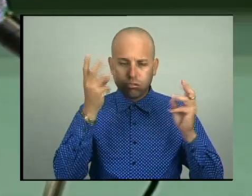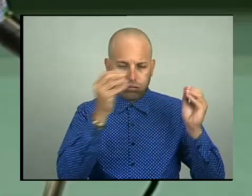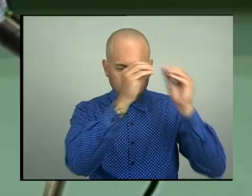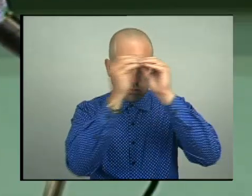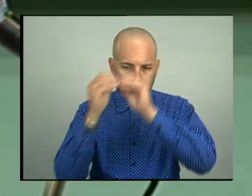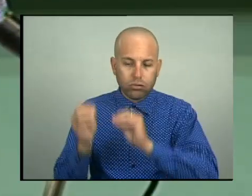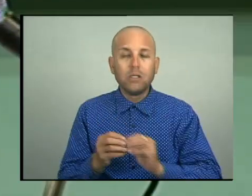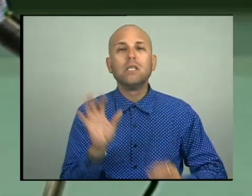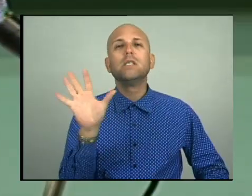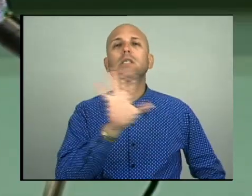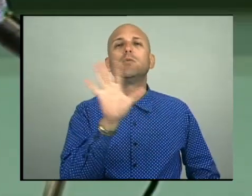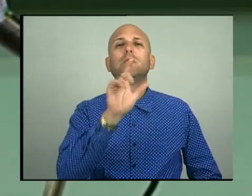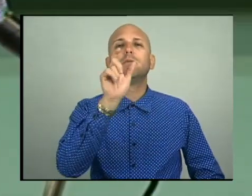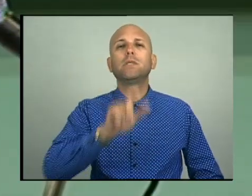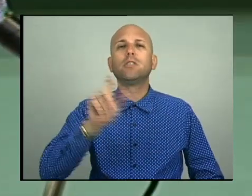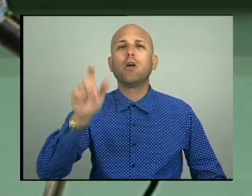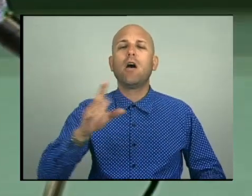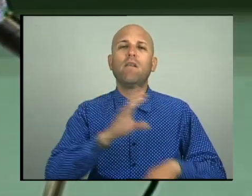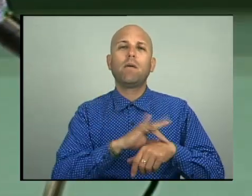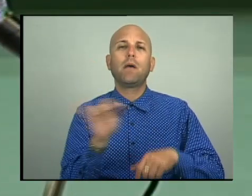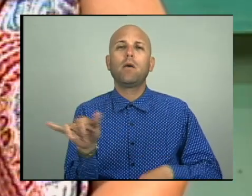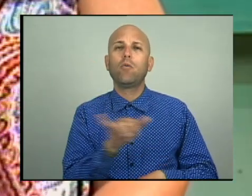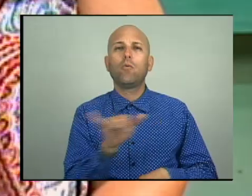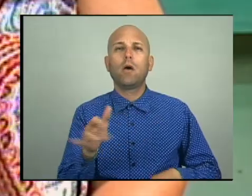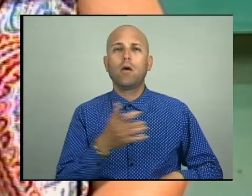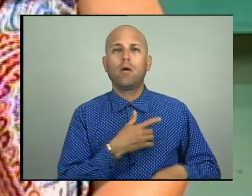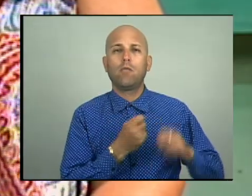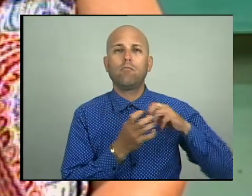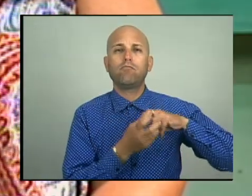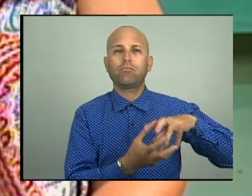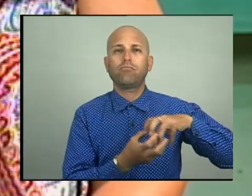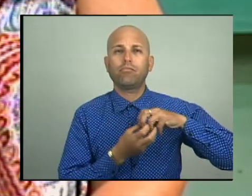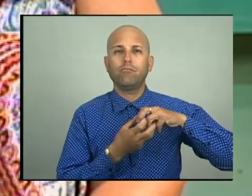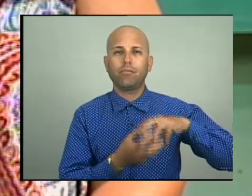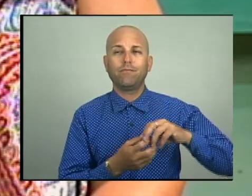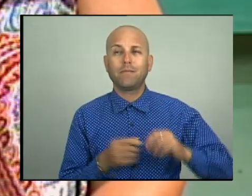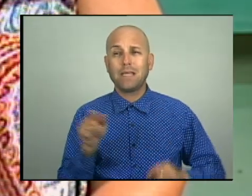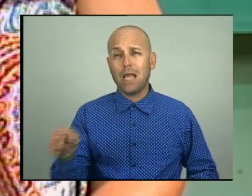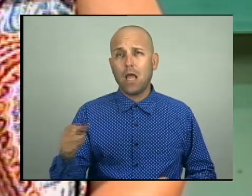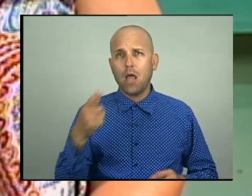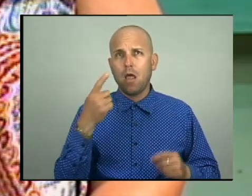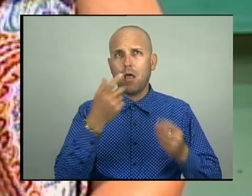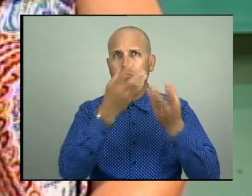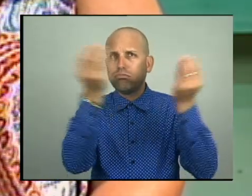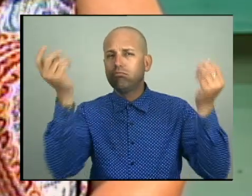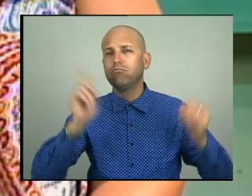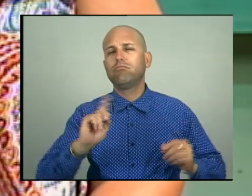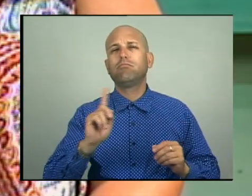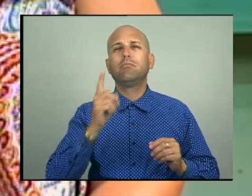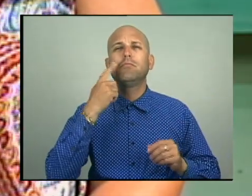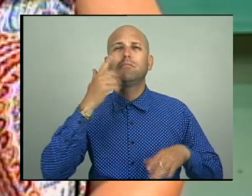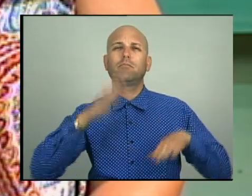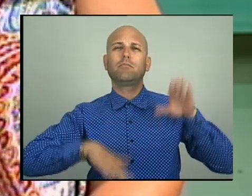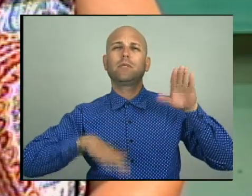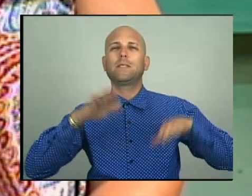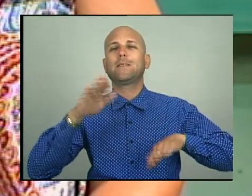esta entidad. ¿Se considera un padecimiento raro, poco frecuente? En